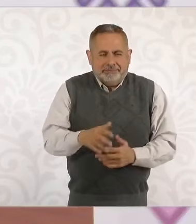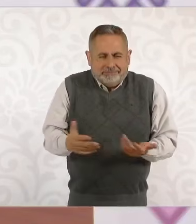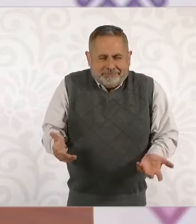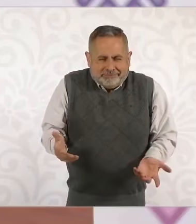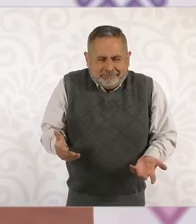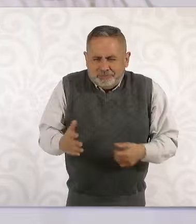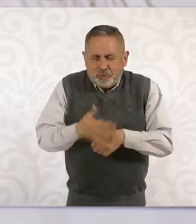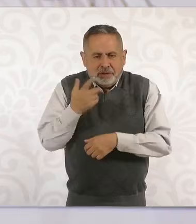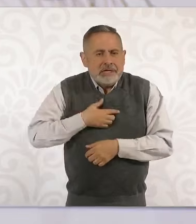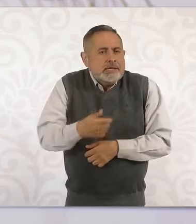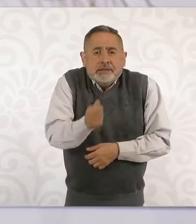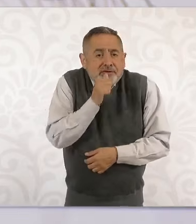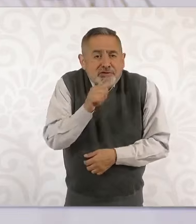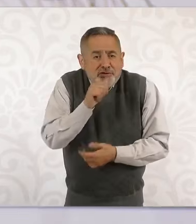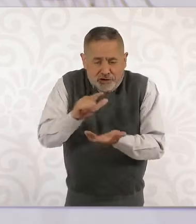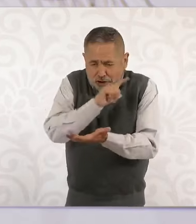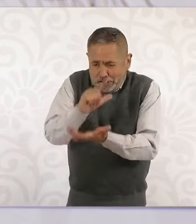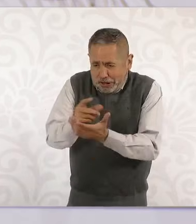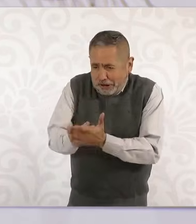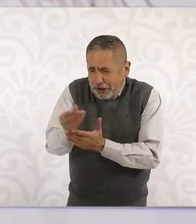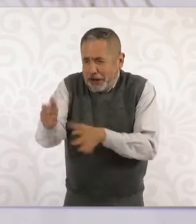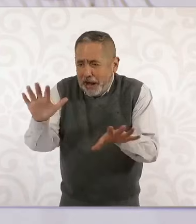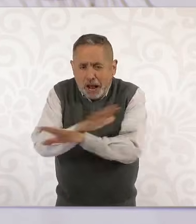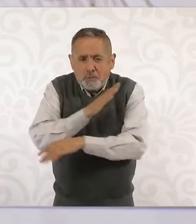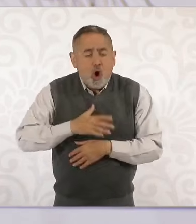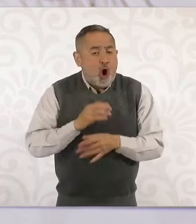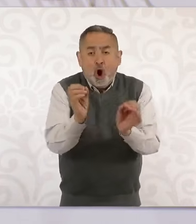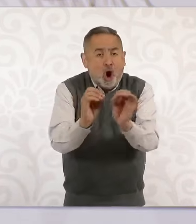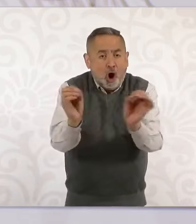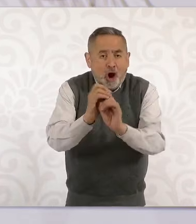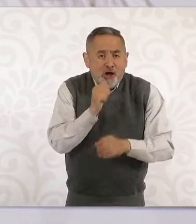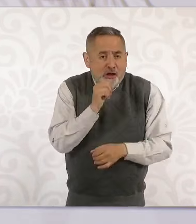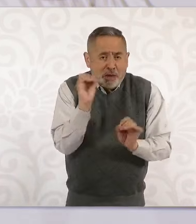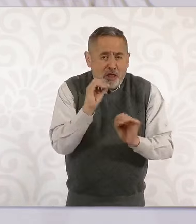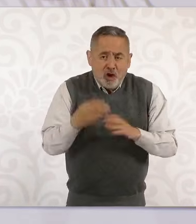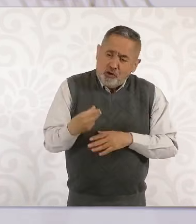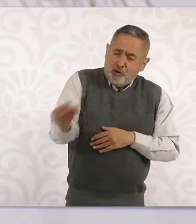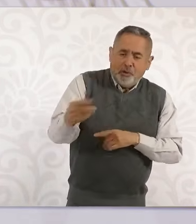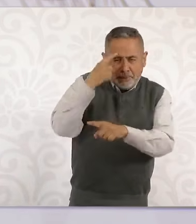Primero, no hay reforma todavía no la presentamos.